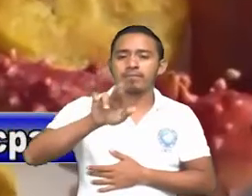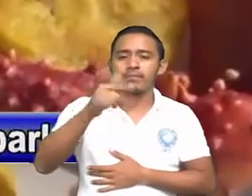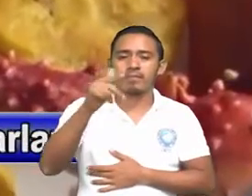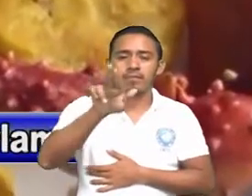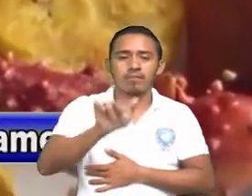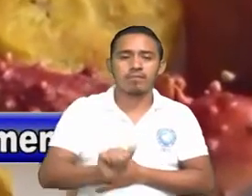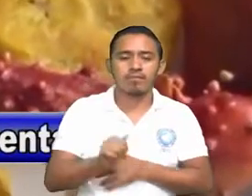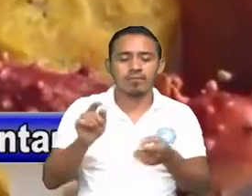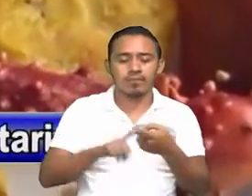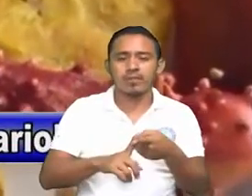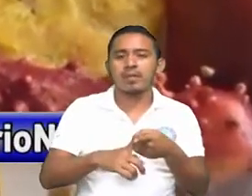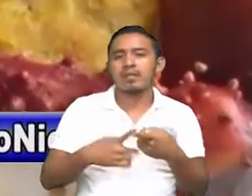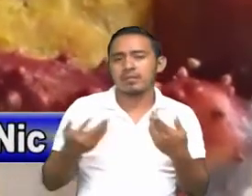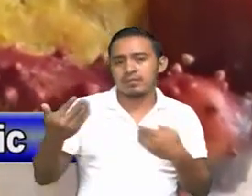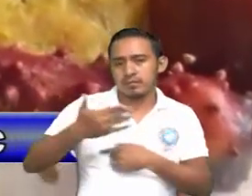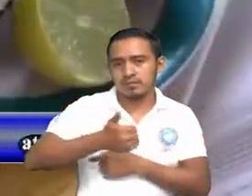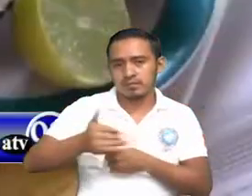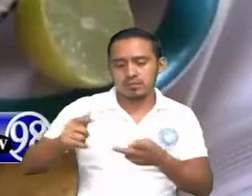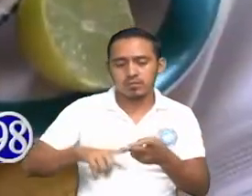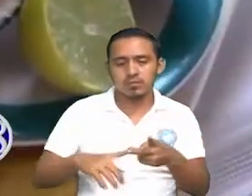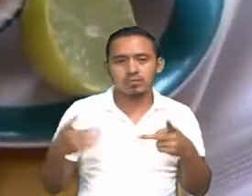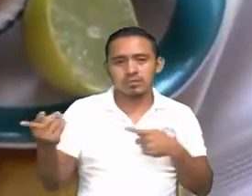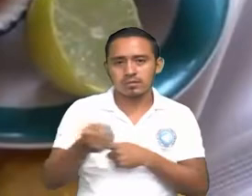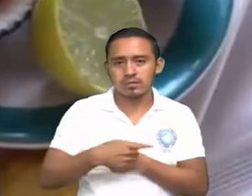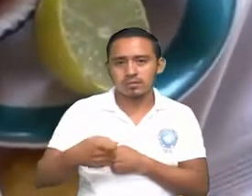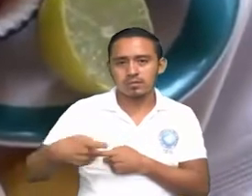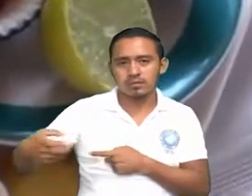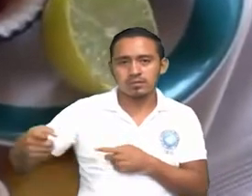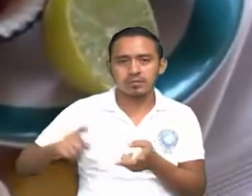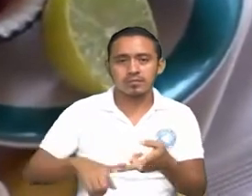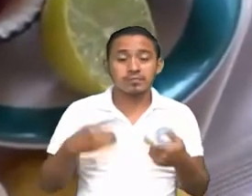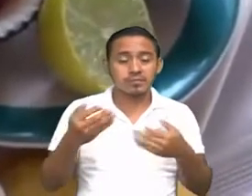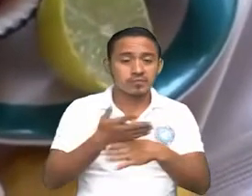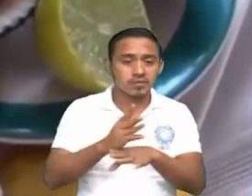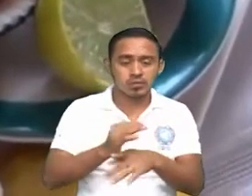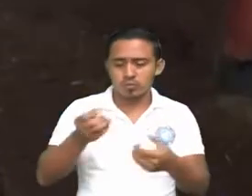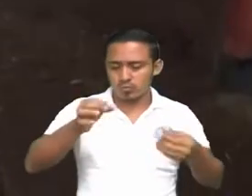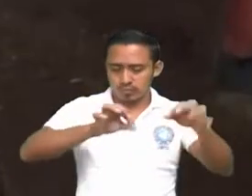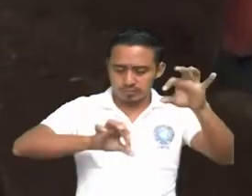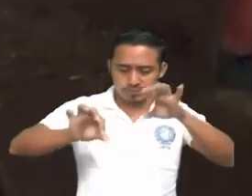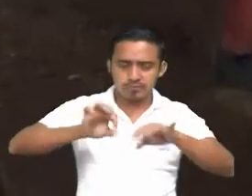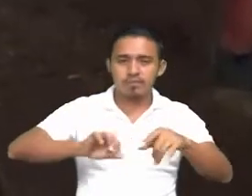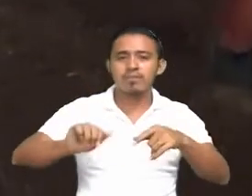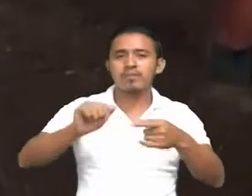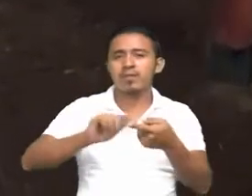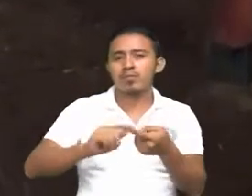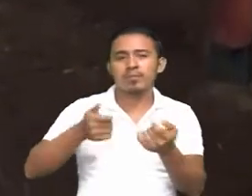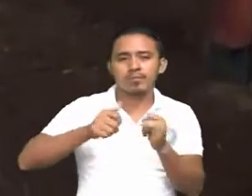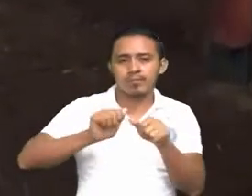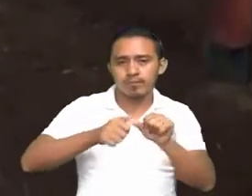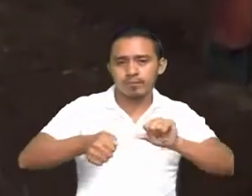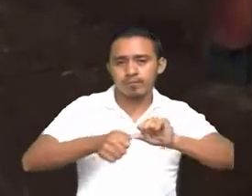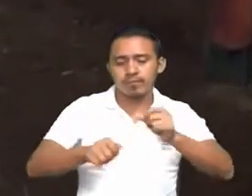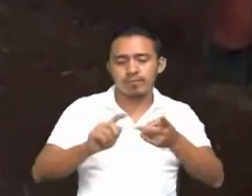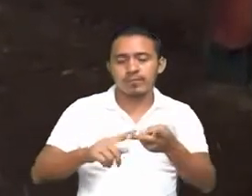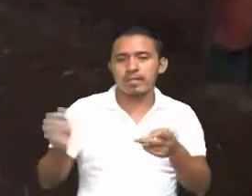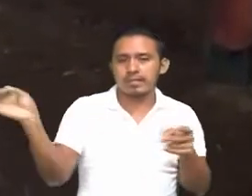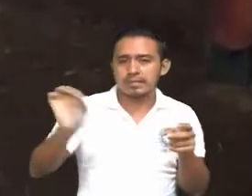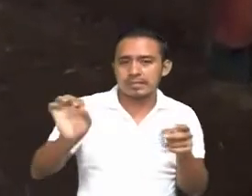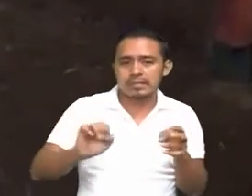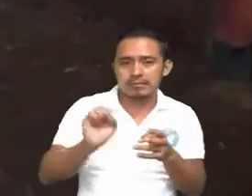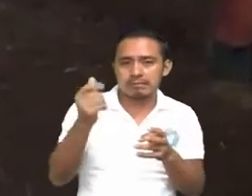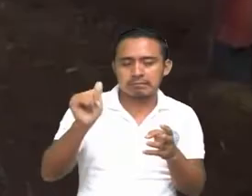como langosta, camarones, todo eso va con sus respectivos ingredientes, ya sea langosta al ajillo, langosta en salsa, a la